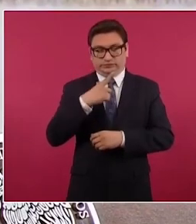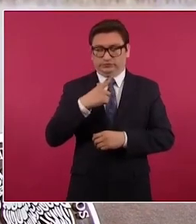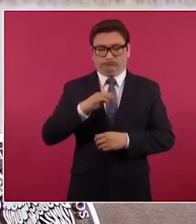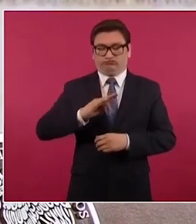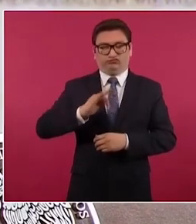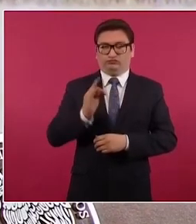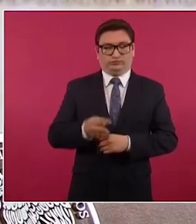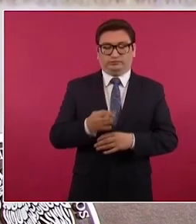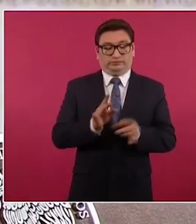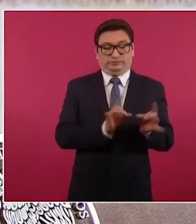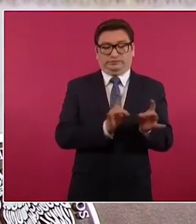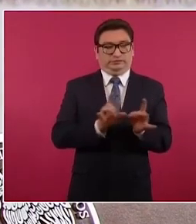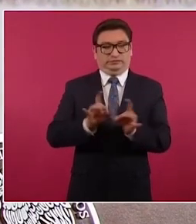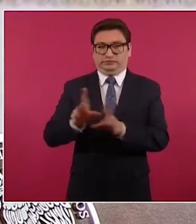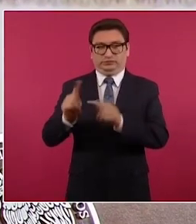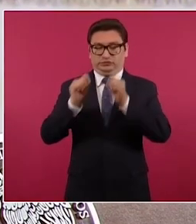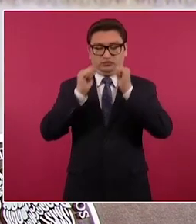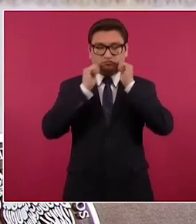circunstancia,